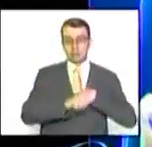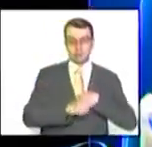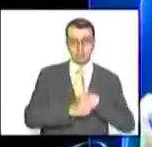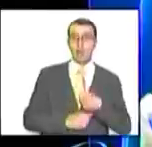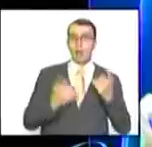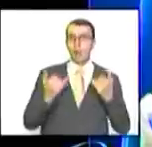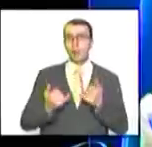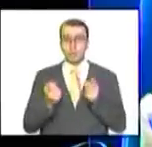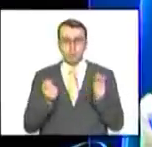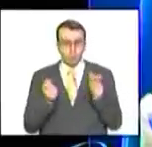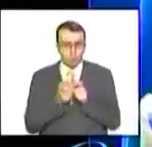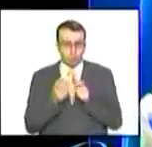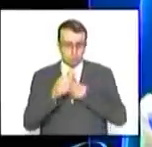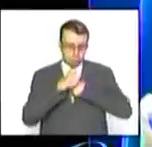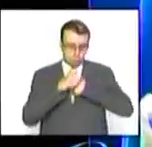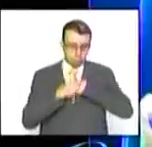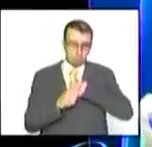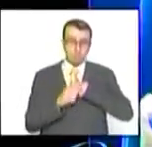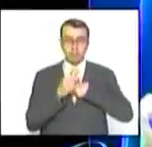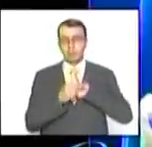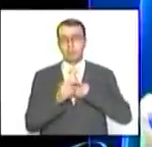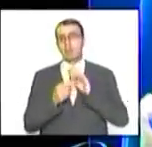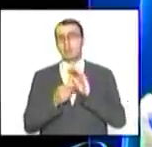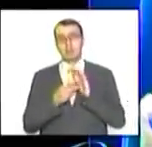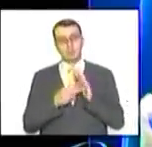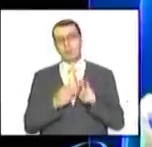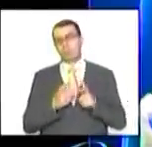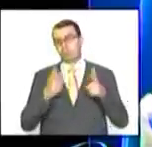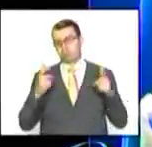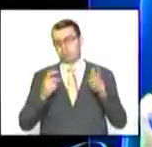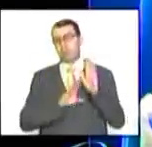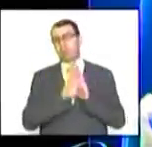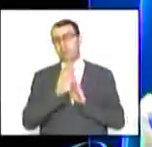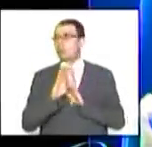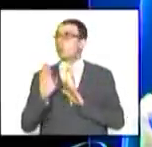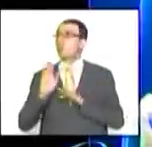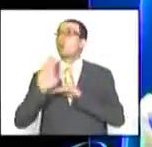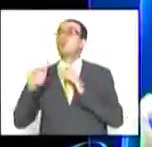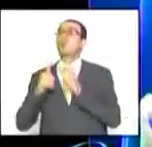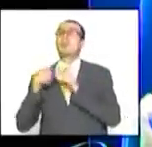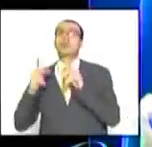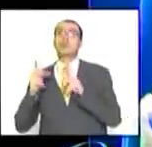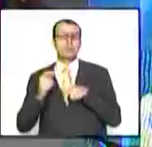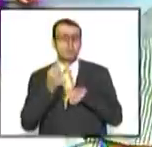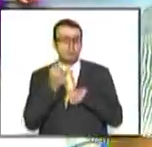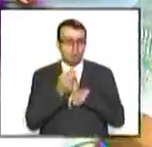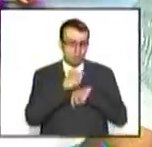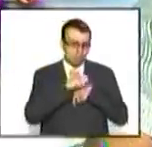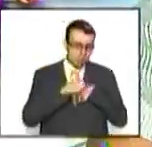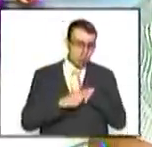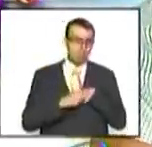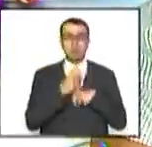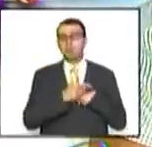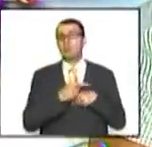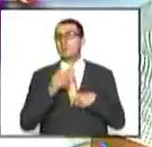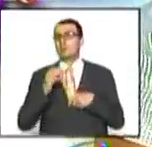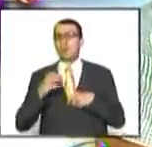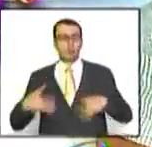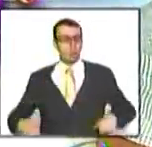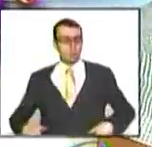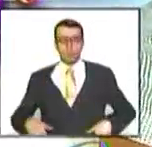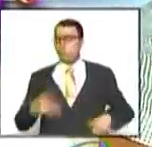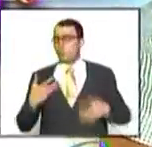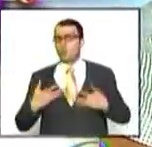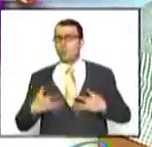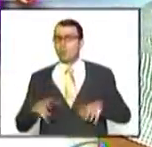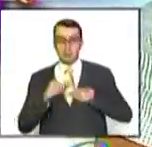microcirugía, eso fue un auge muy, muy grande. Entonces todo el mundo, no, microcirugía para la rodilla, microcirugía para la cadera.